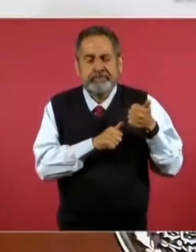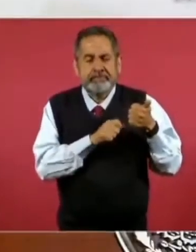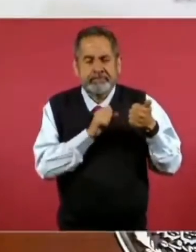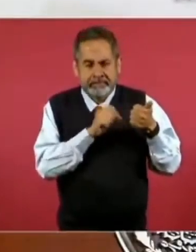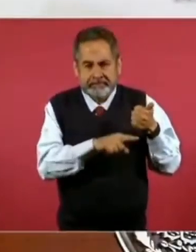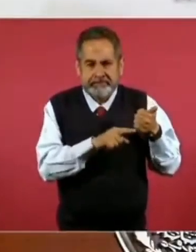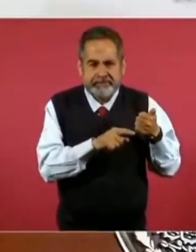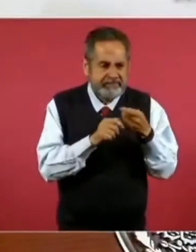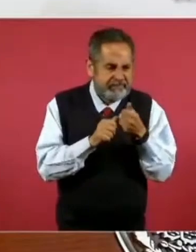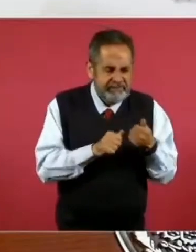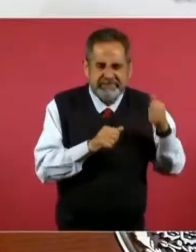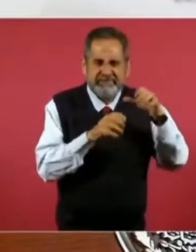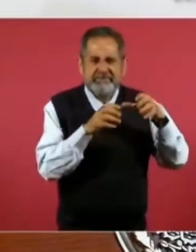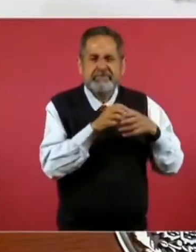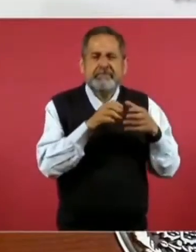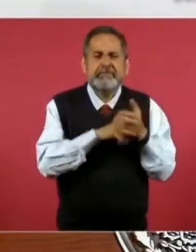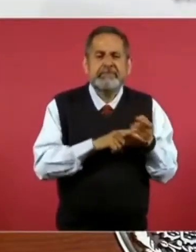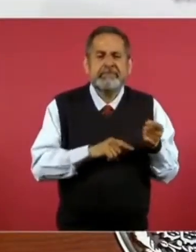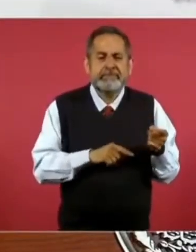Son los